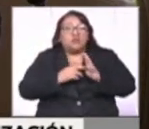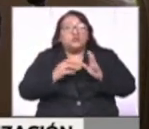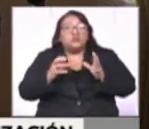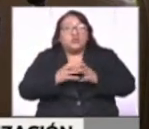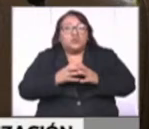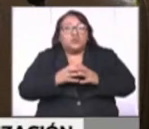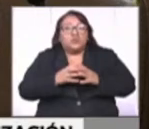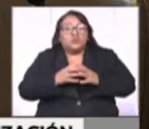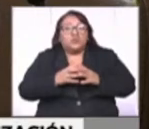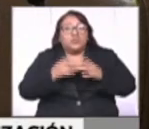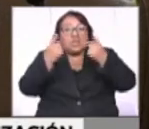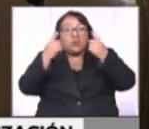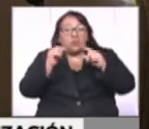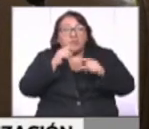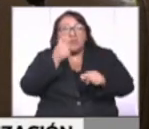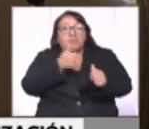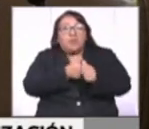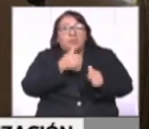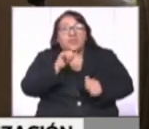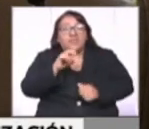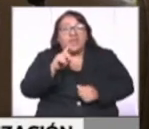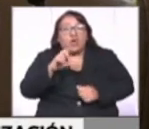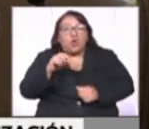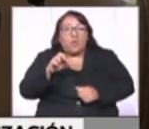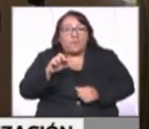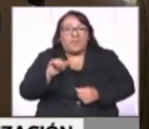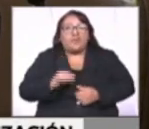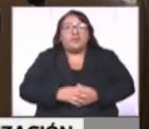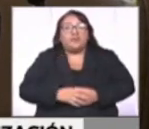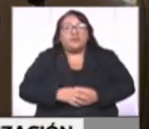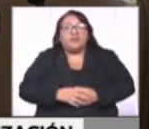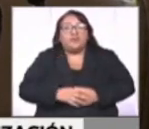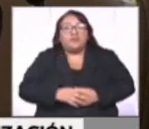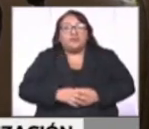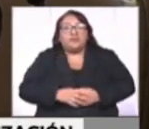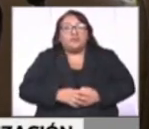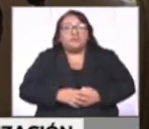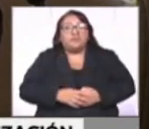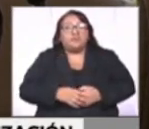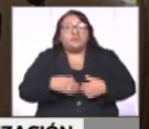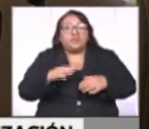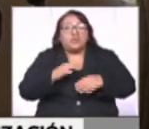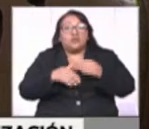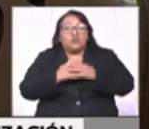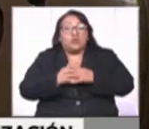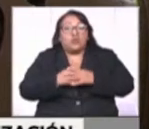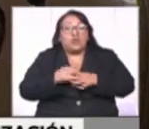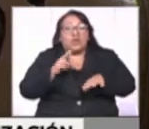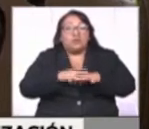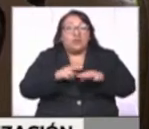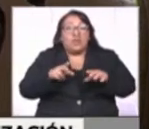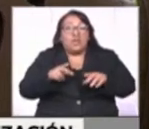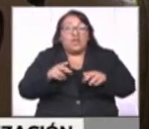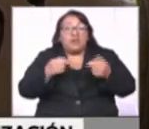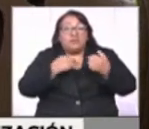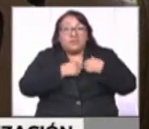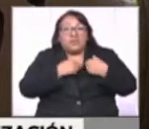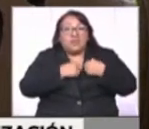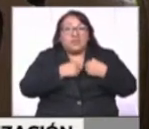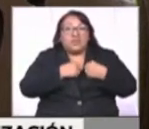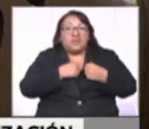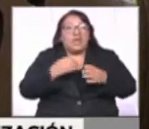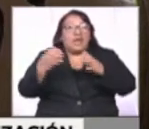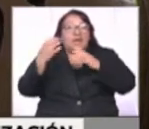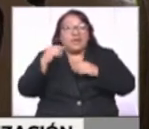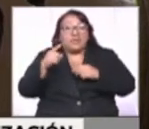es determinada por el propio INDICOPI. De conformidad con la naturaleza, la competencia y la carga